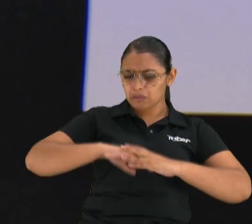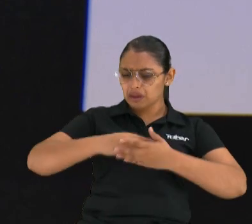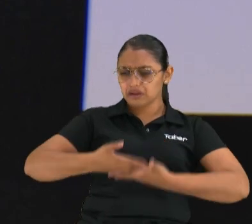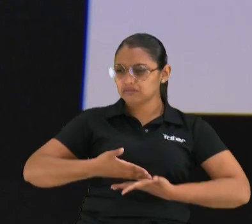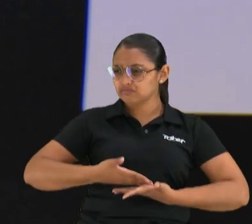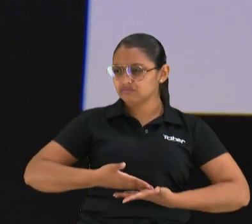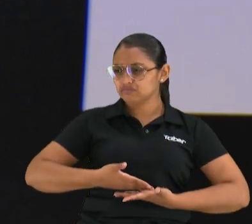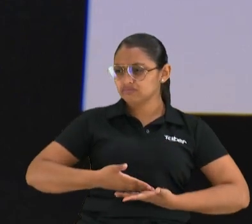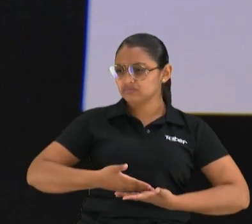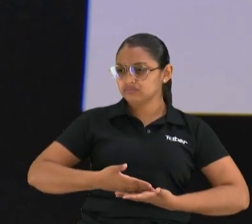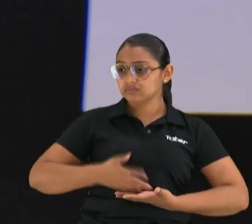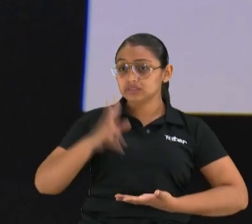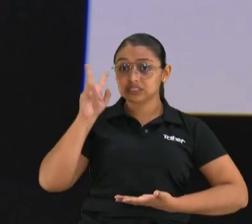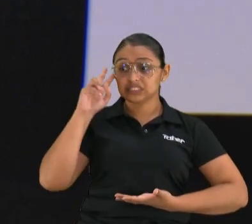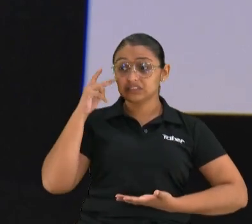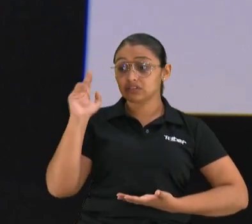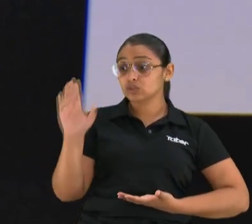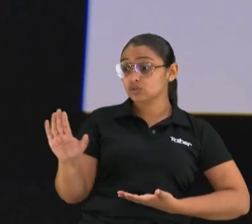tus ídolos